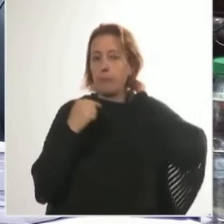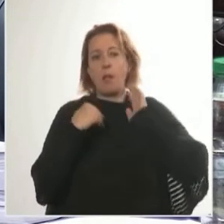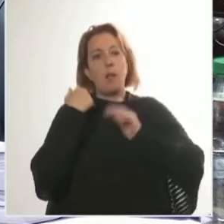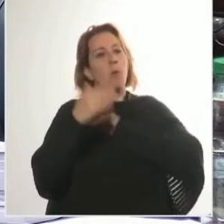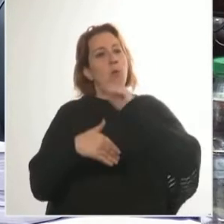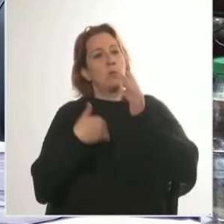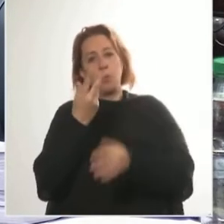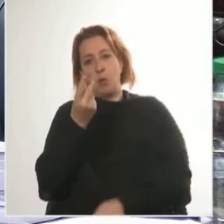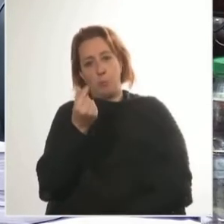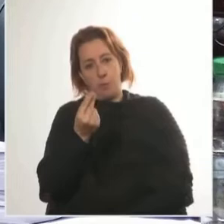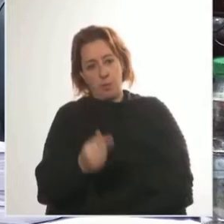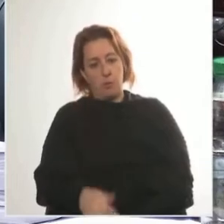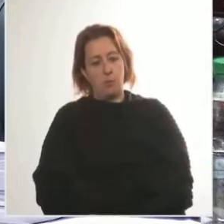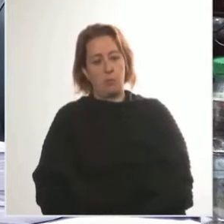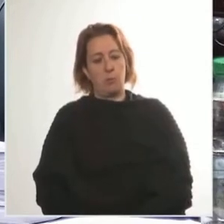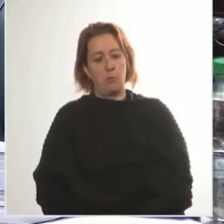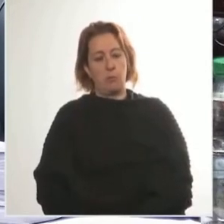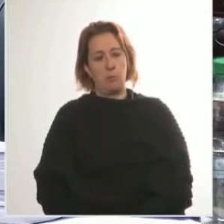evolución de los precios.